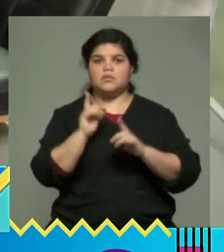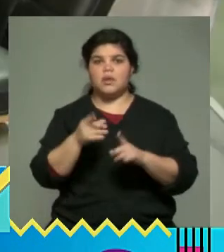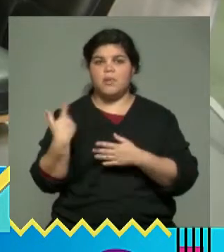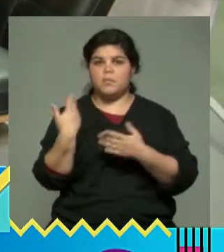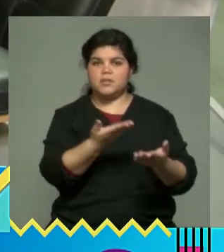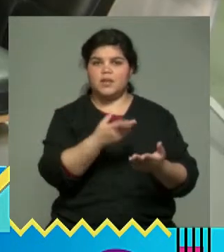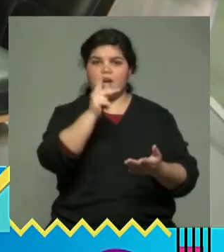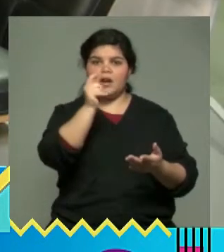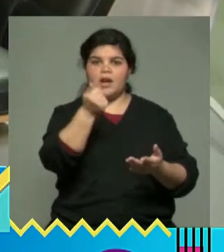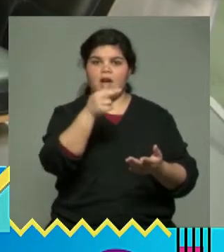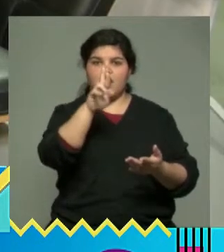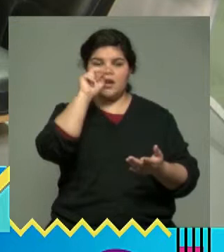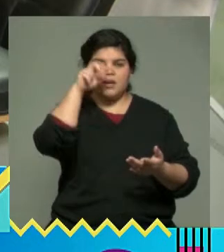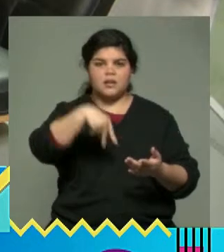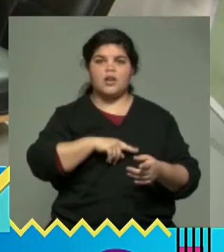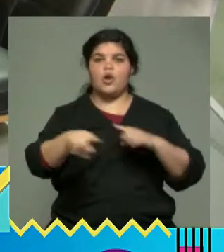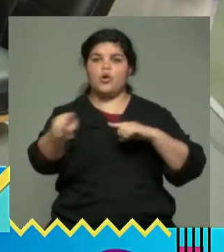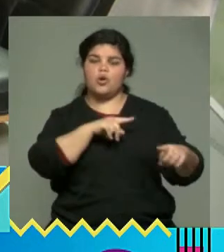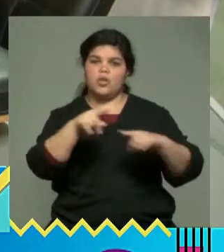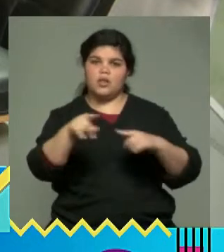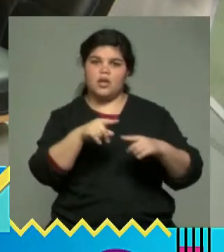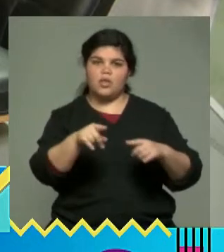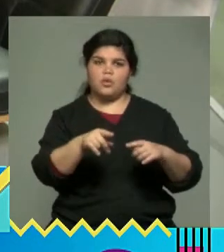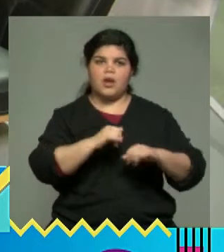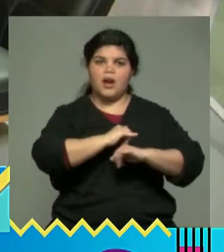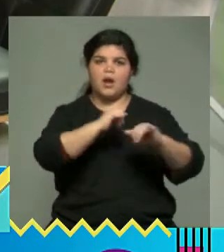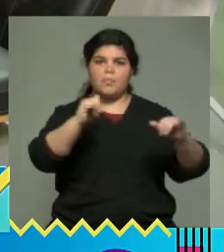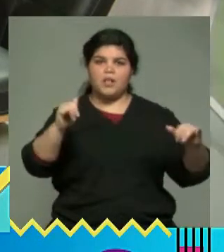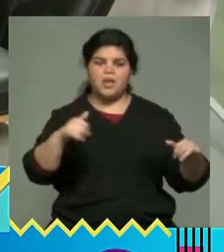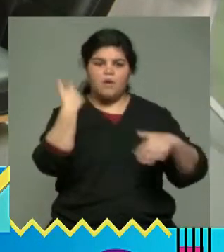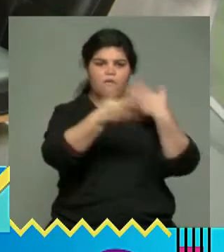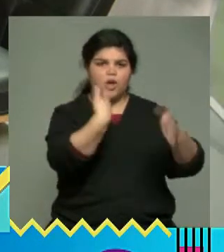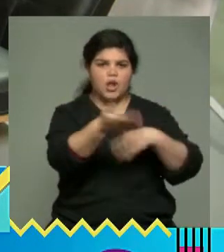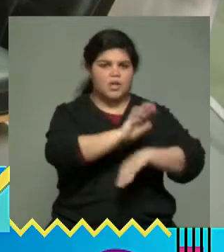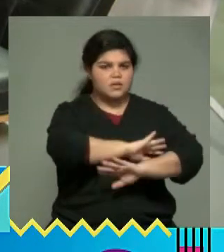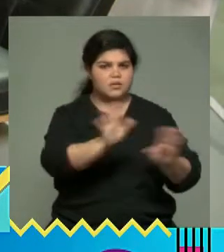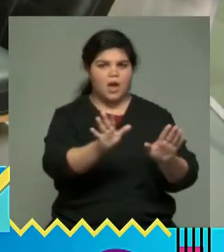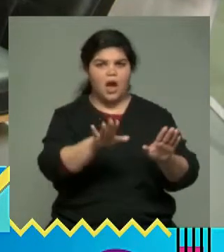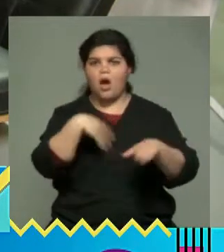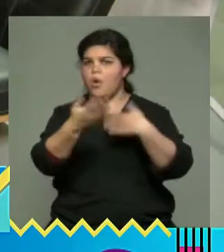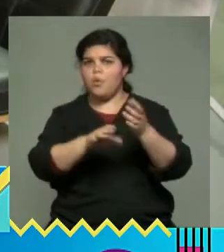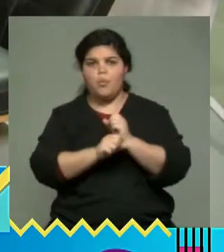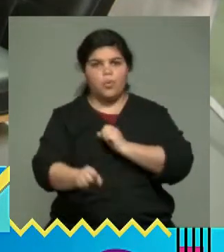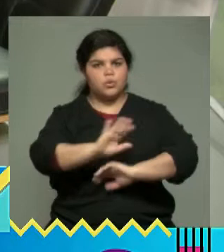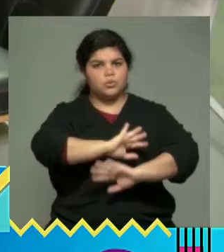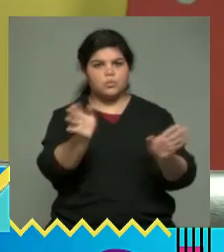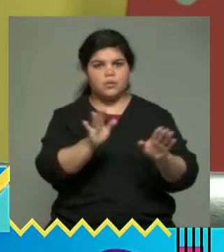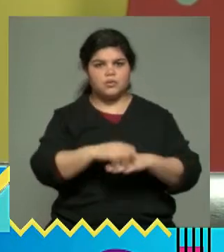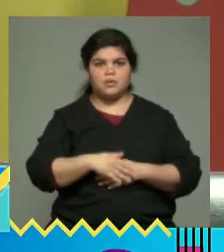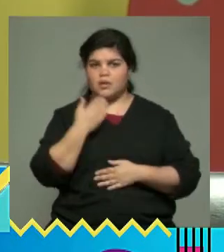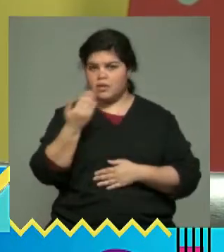a Karen Kravets, quien es coordinadora de la campaña Ni Víctimas de Violencia ni Víctimas de Aborto. Gracias, Karen, por estar con nosotros. Muchas gracias